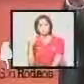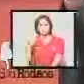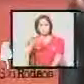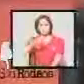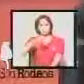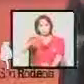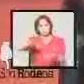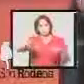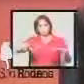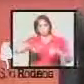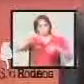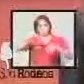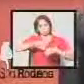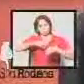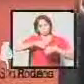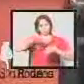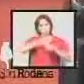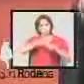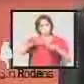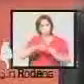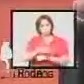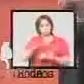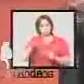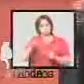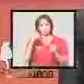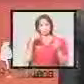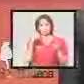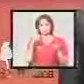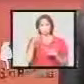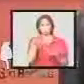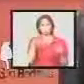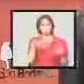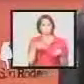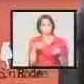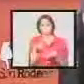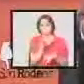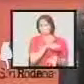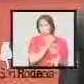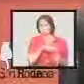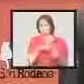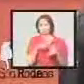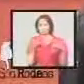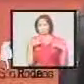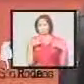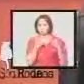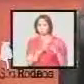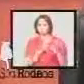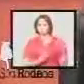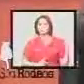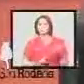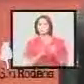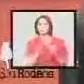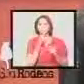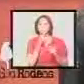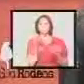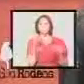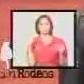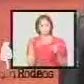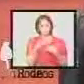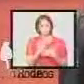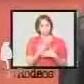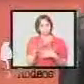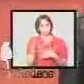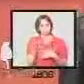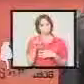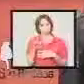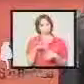sitio ubicado dentro de la oficina, donde puede atender a 2 personas simultáneamente, y eso nos ha hecho agilizar muchísimo las